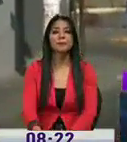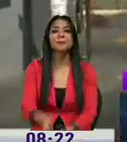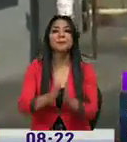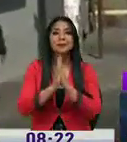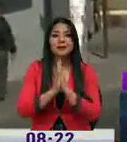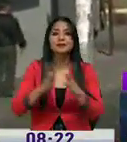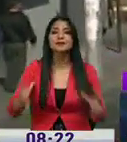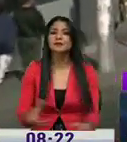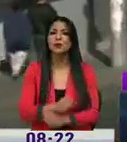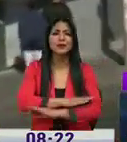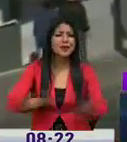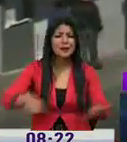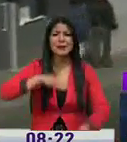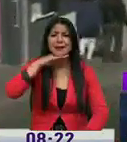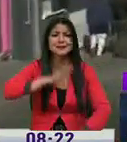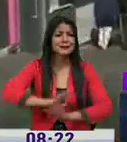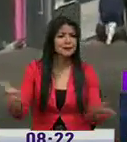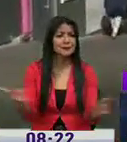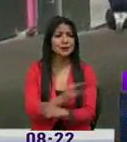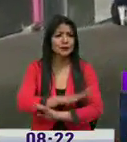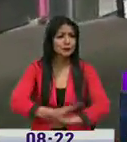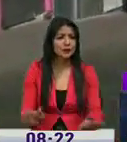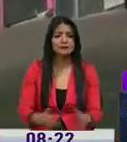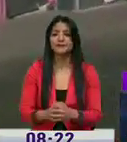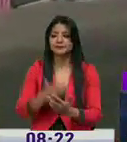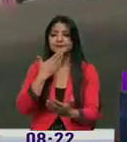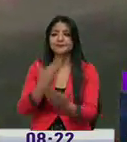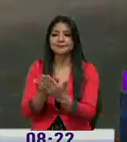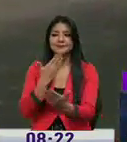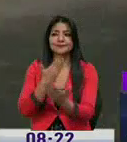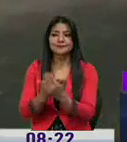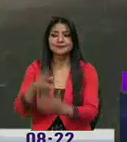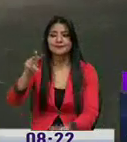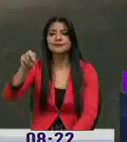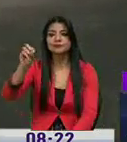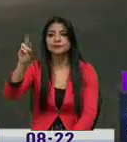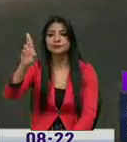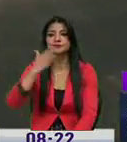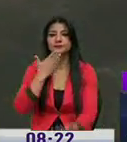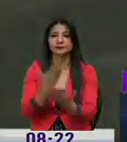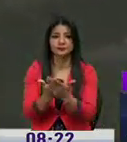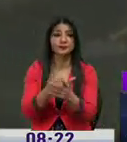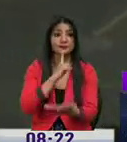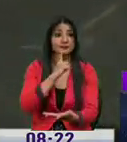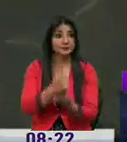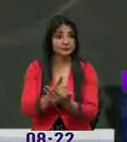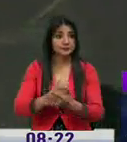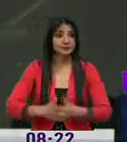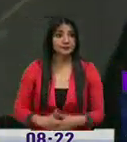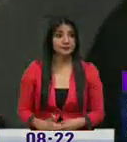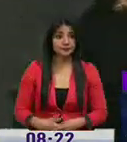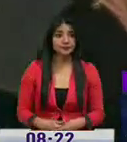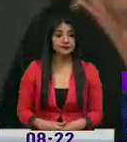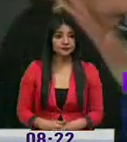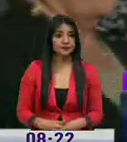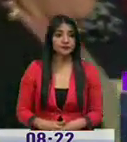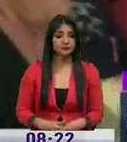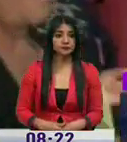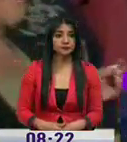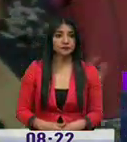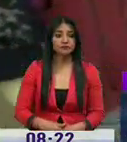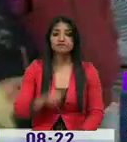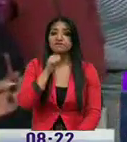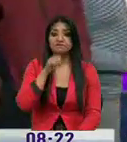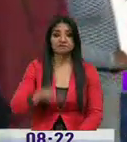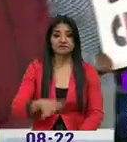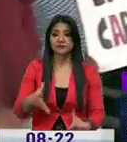seguridad, basta ya, tanta delincuencia. Gracias, señora Nora, sí es, realmente hay pues una falta de